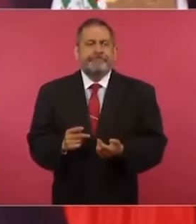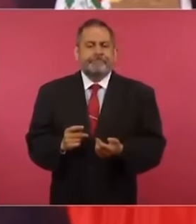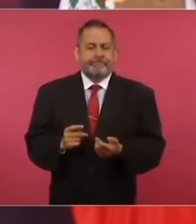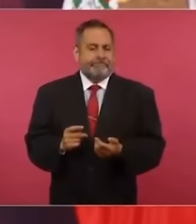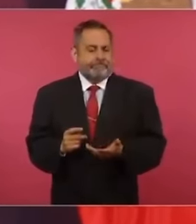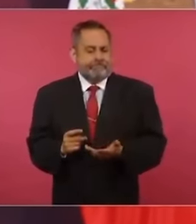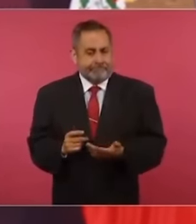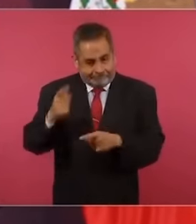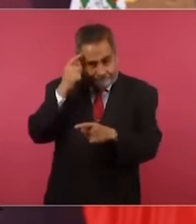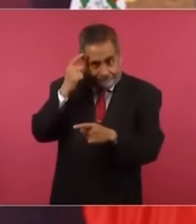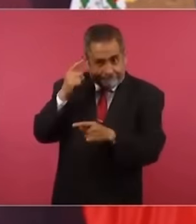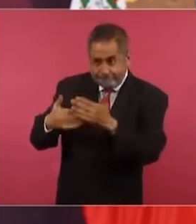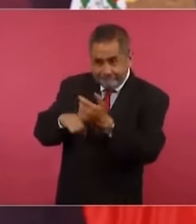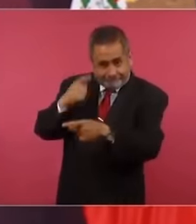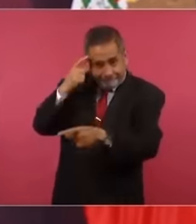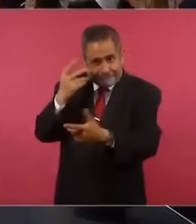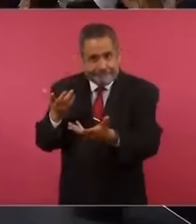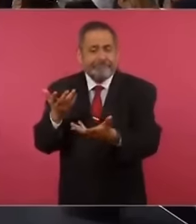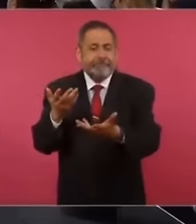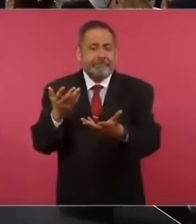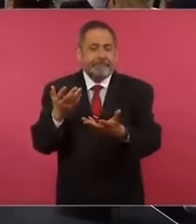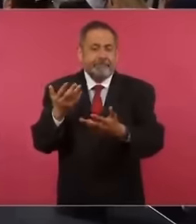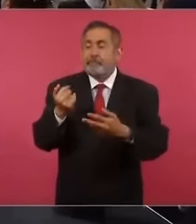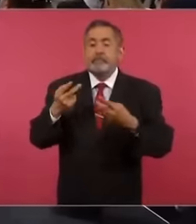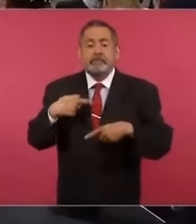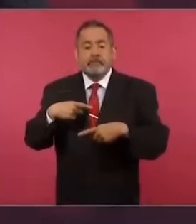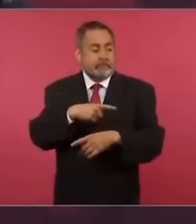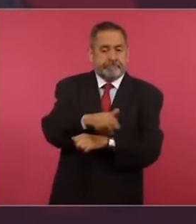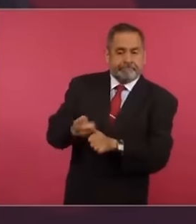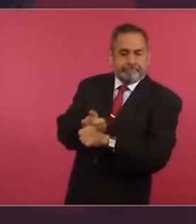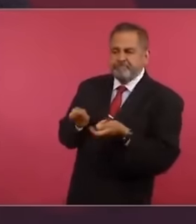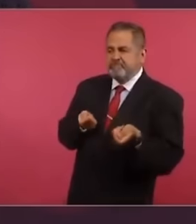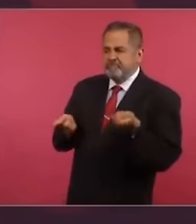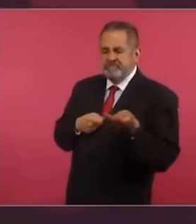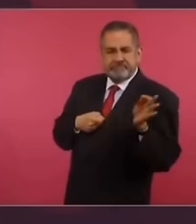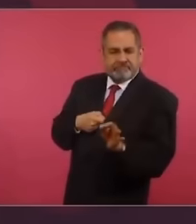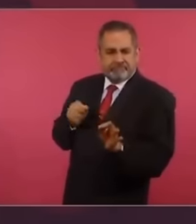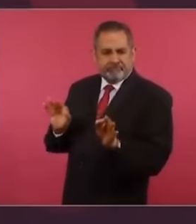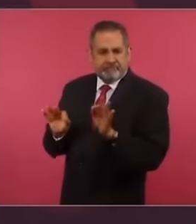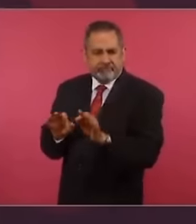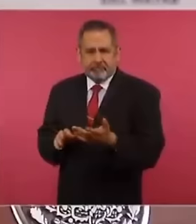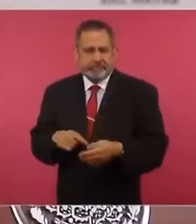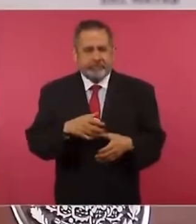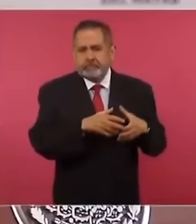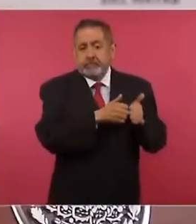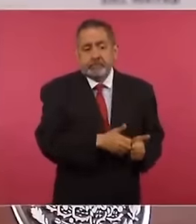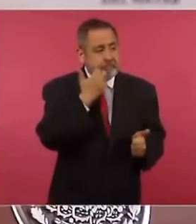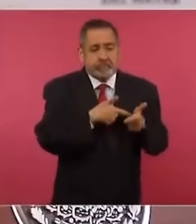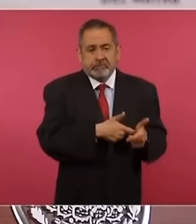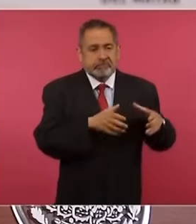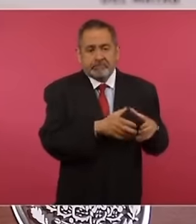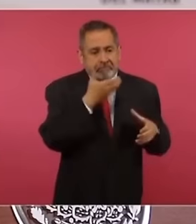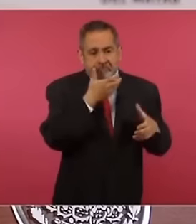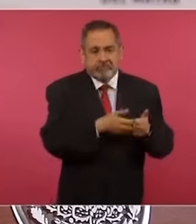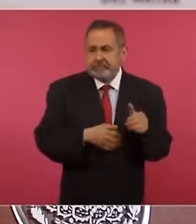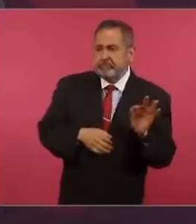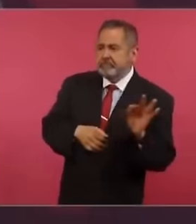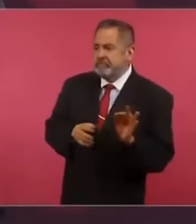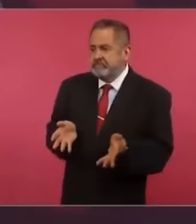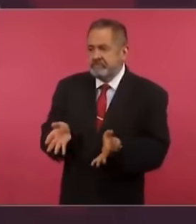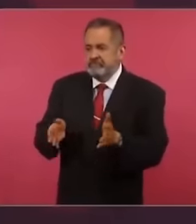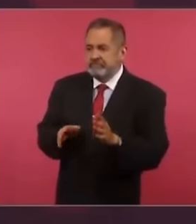de conciencia, y gente que está detrás, muy conservadores, alentando todo esto,